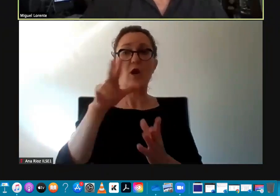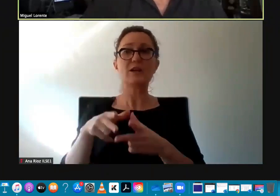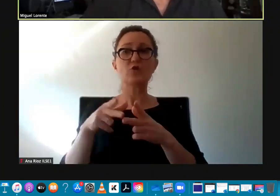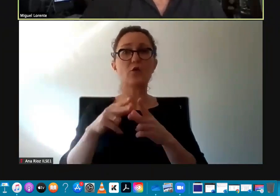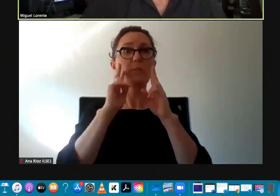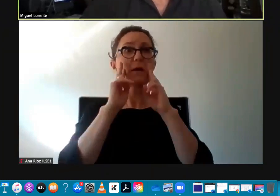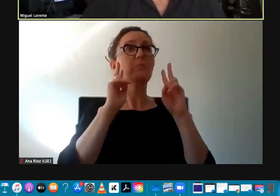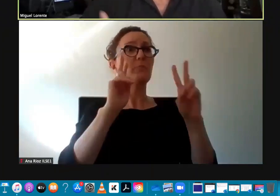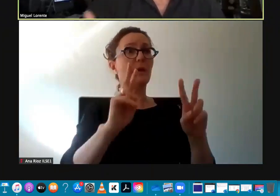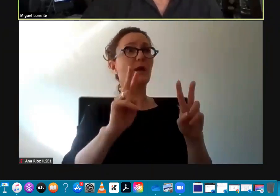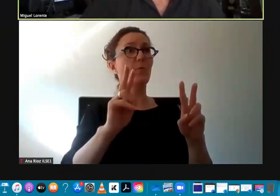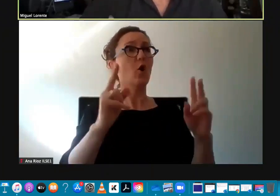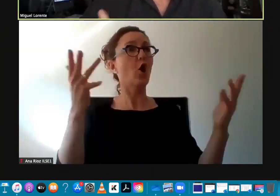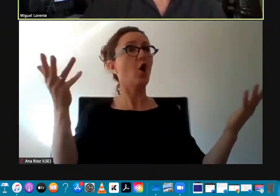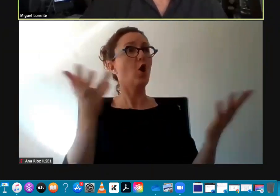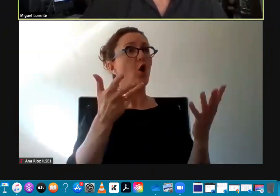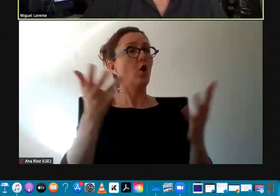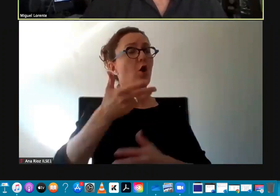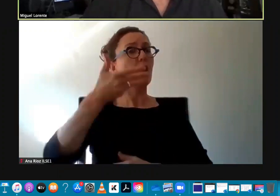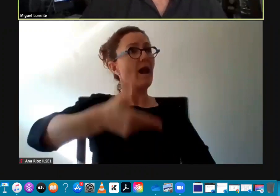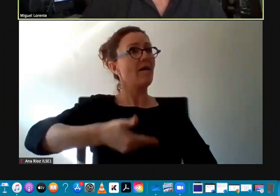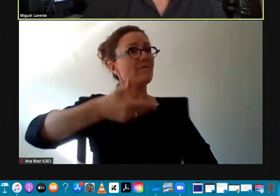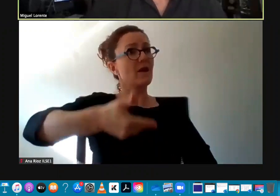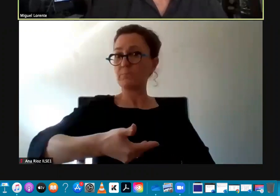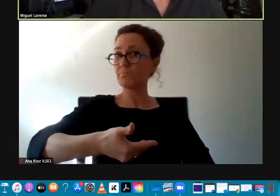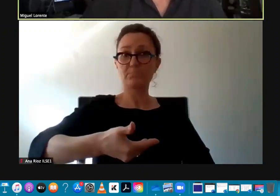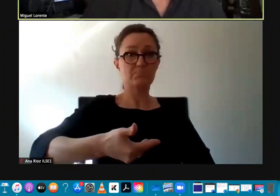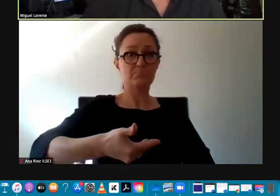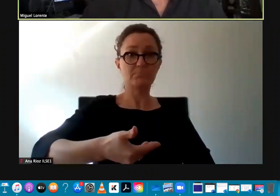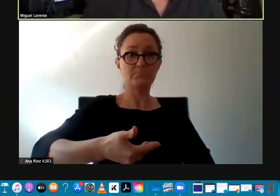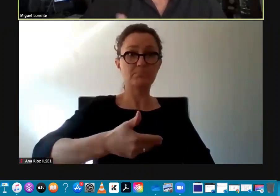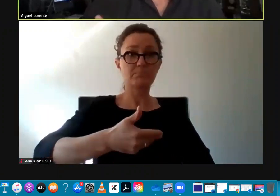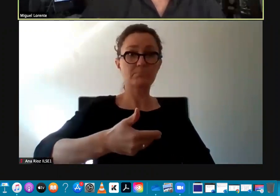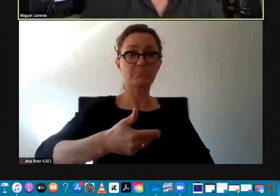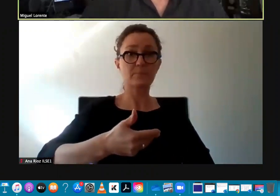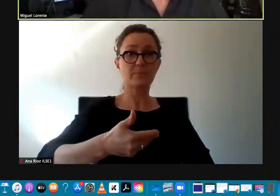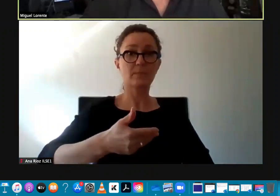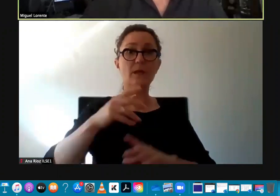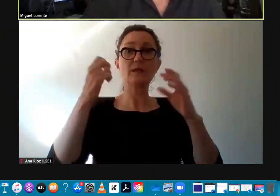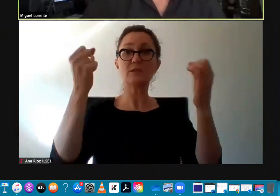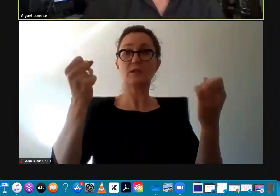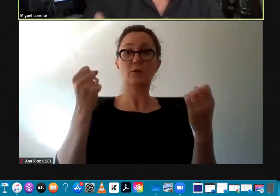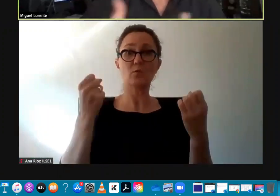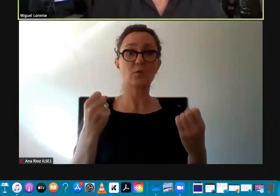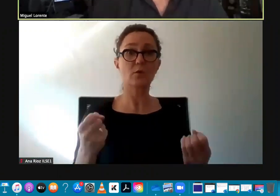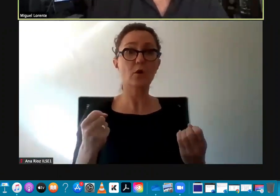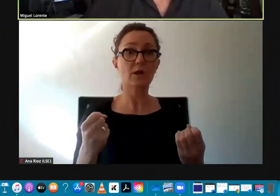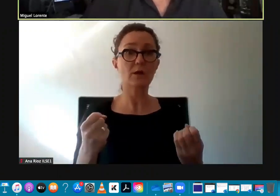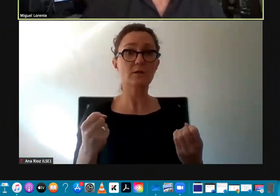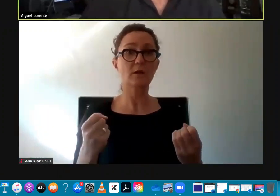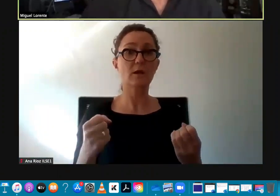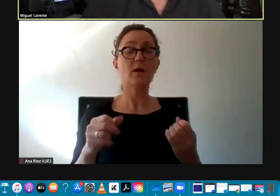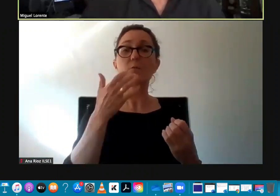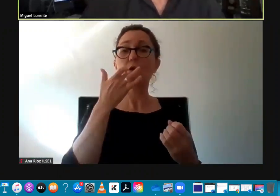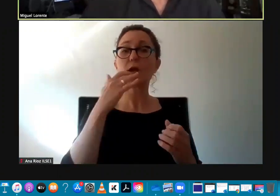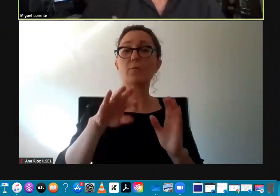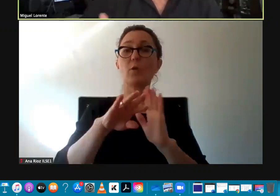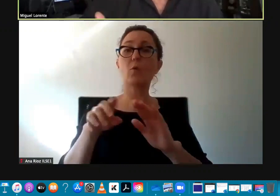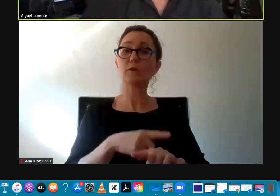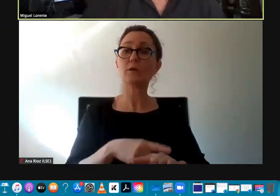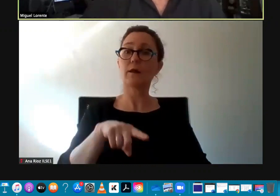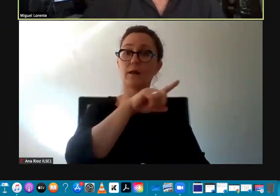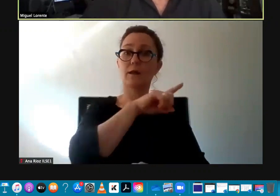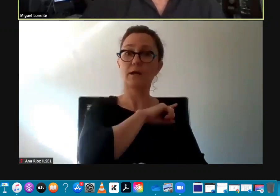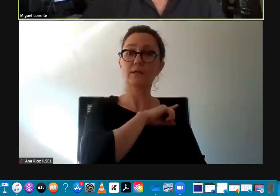hay, como vemos, respuestas y propuestas desde las instituciones por parte de la ultraderecha, a veces con el seguimiento de la